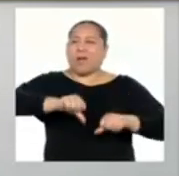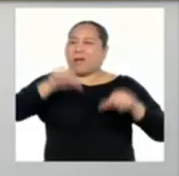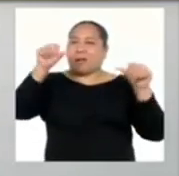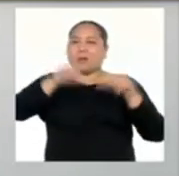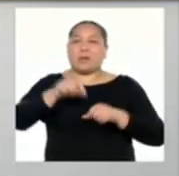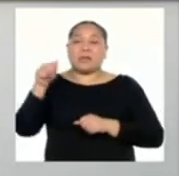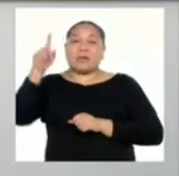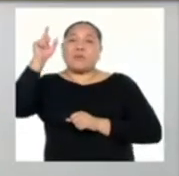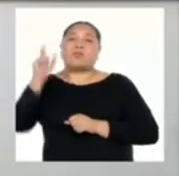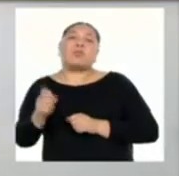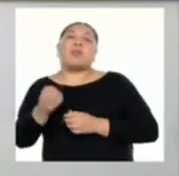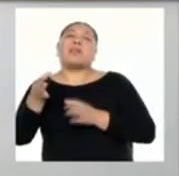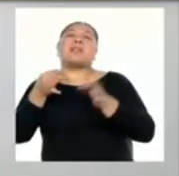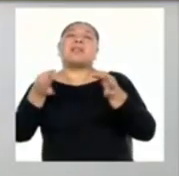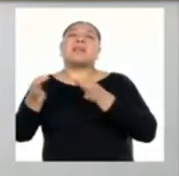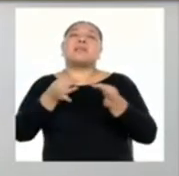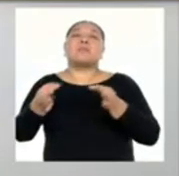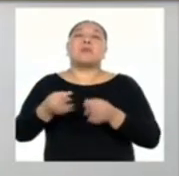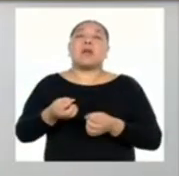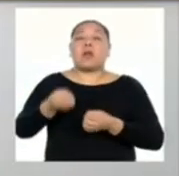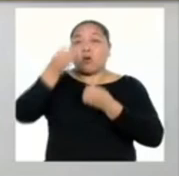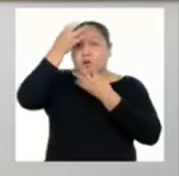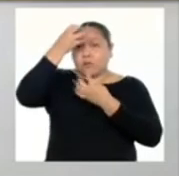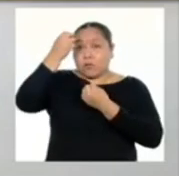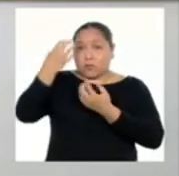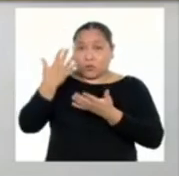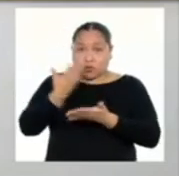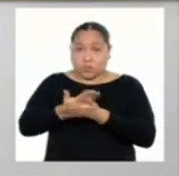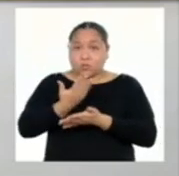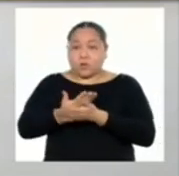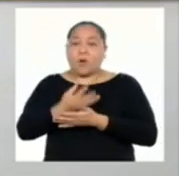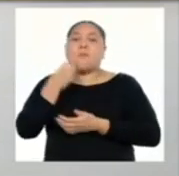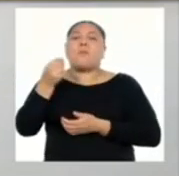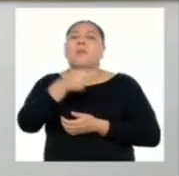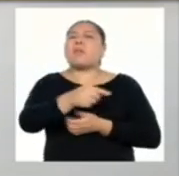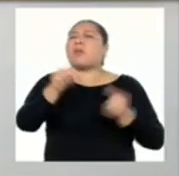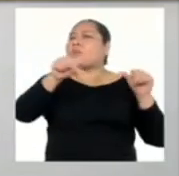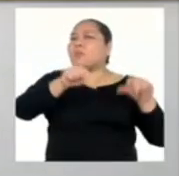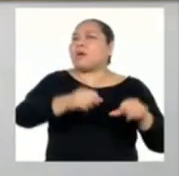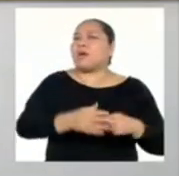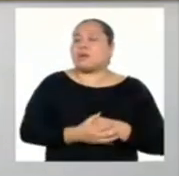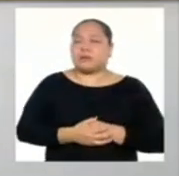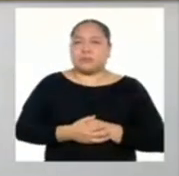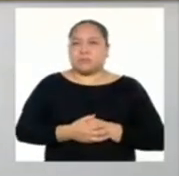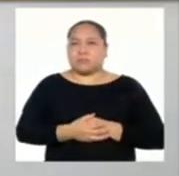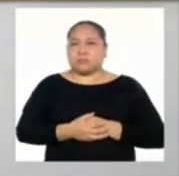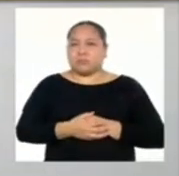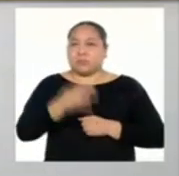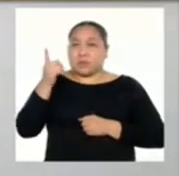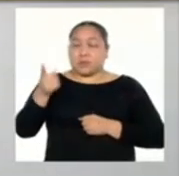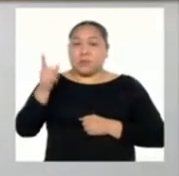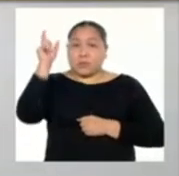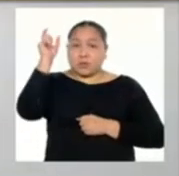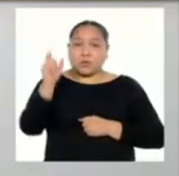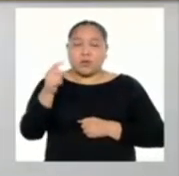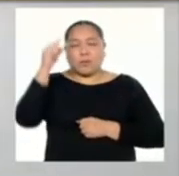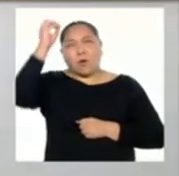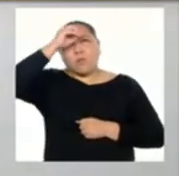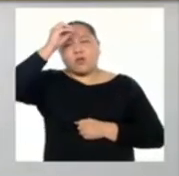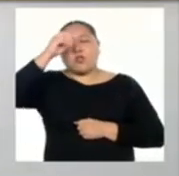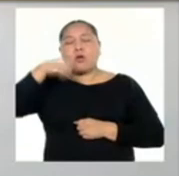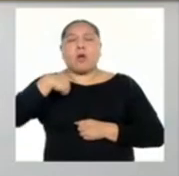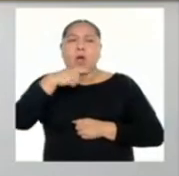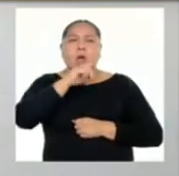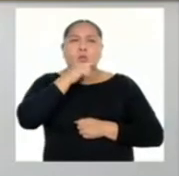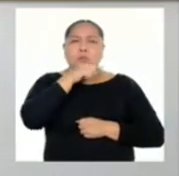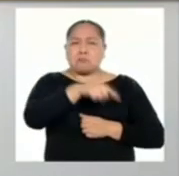persona tendría que argumentar con fuentes por qué fue cruel. Si por el contrario considera que el trato